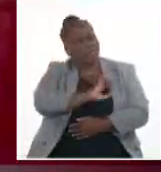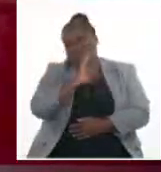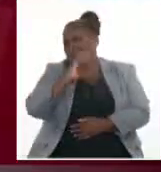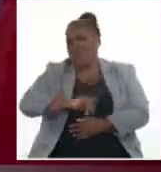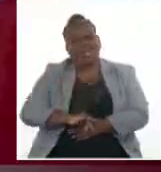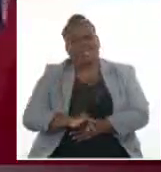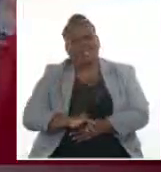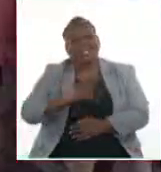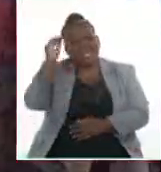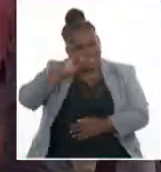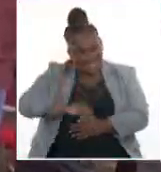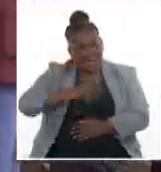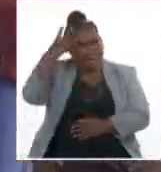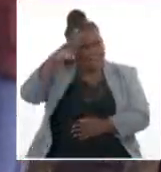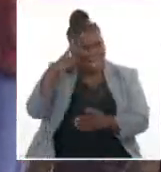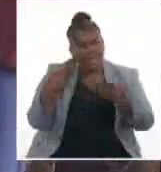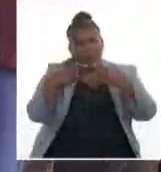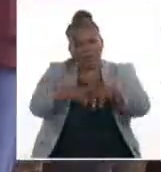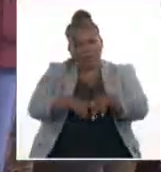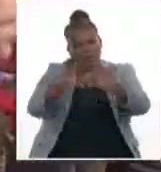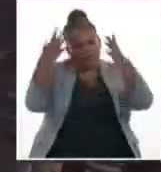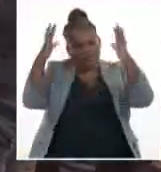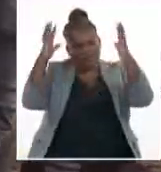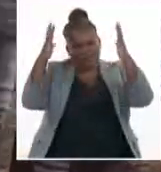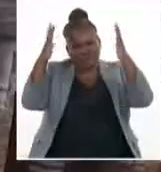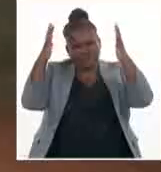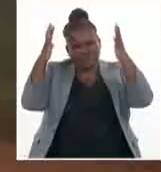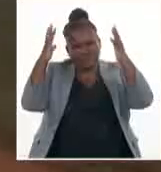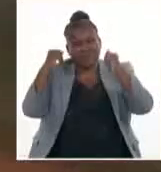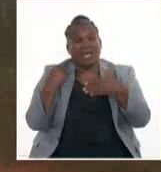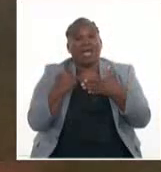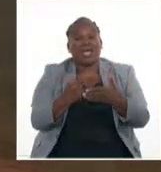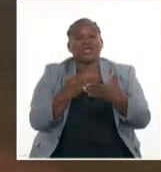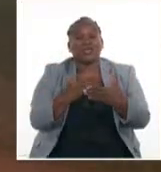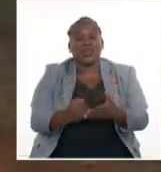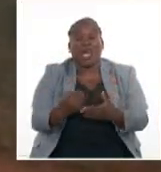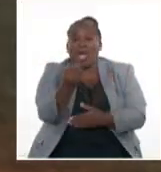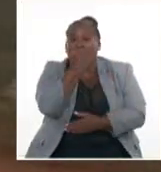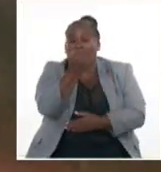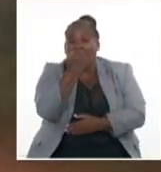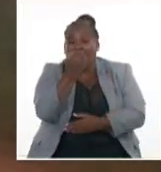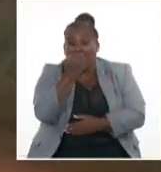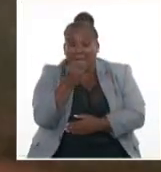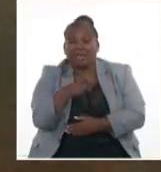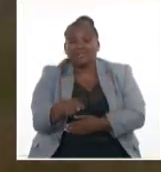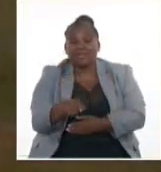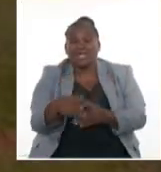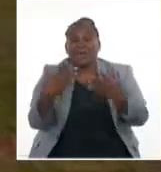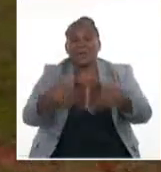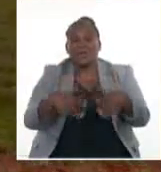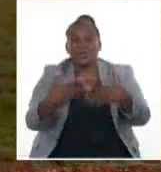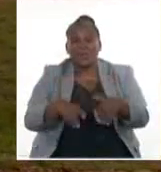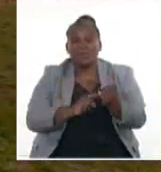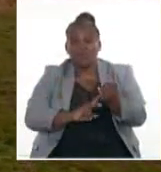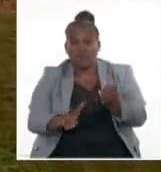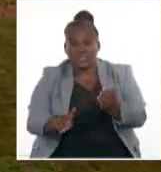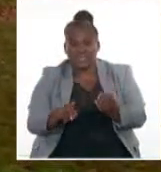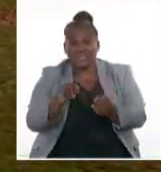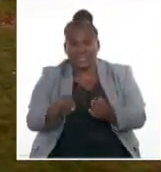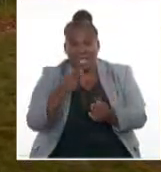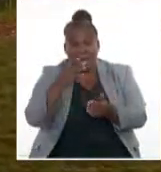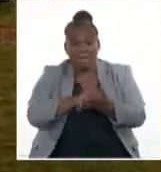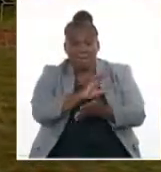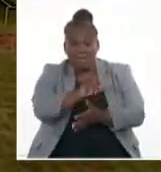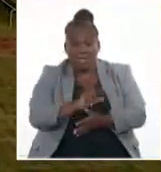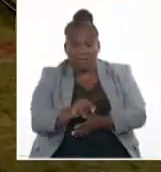que cuenta con México. Contribuir a la soberanía alimentaria desde tierras productivas en la provincia es sin dudas el